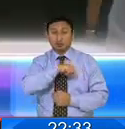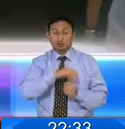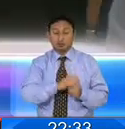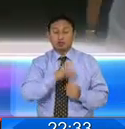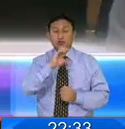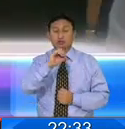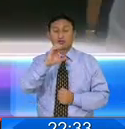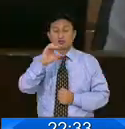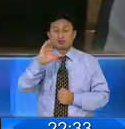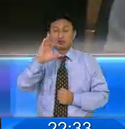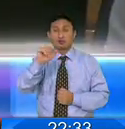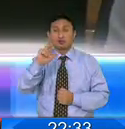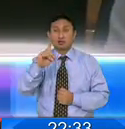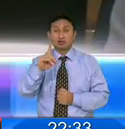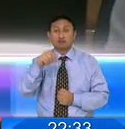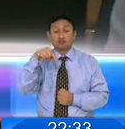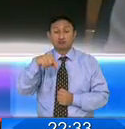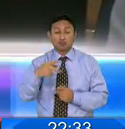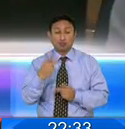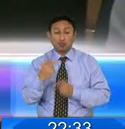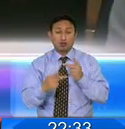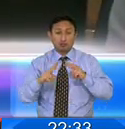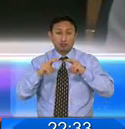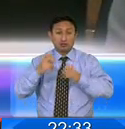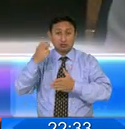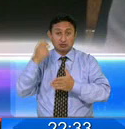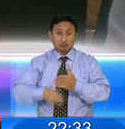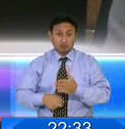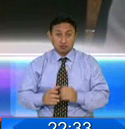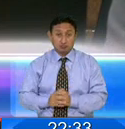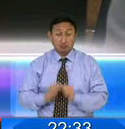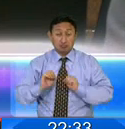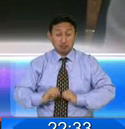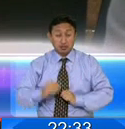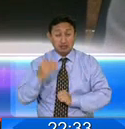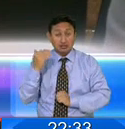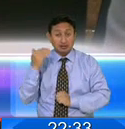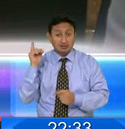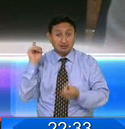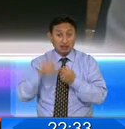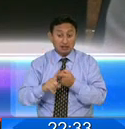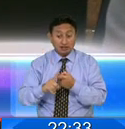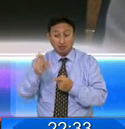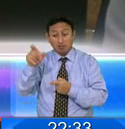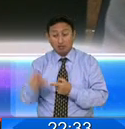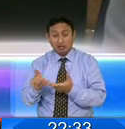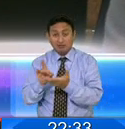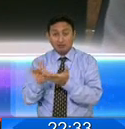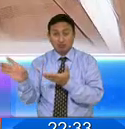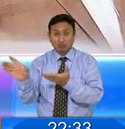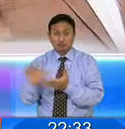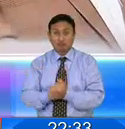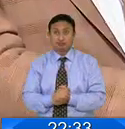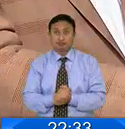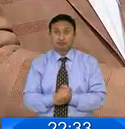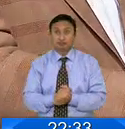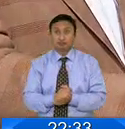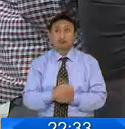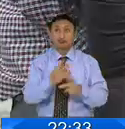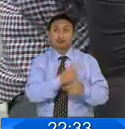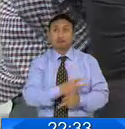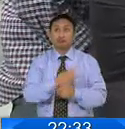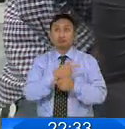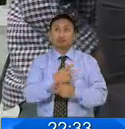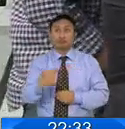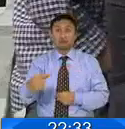COOTAT. Podrían tener un procedimiento administrativo sancionador y en el que podría incluso ser removidos de sus cargos. Para los concejales,